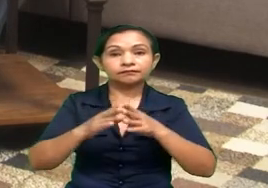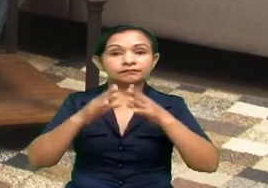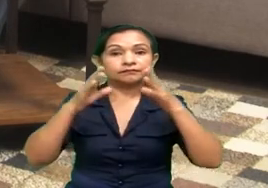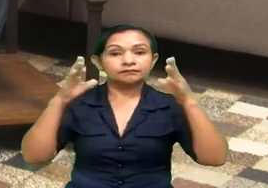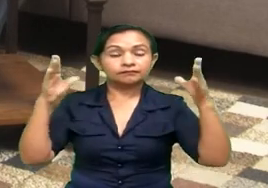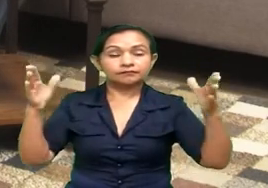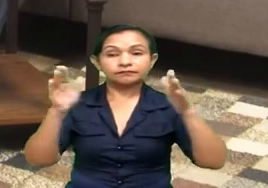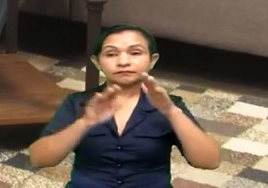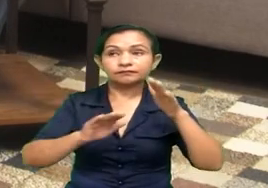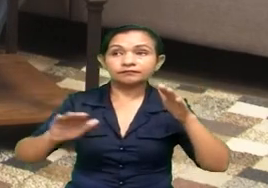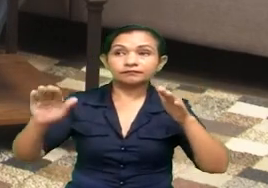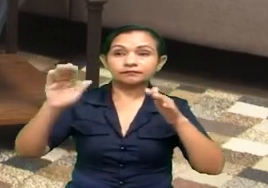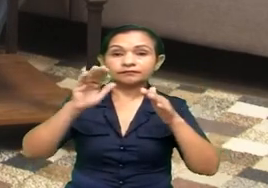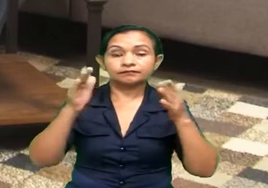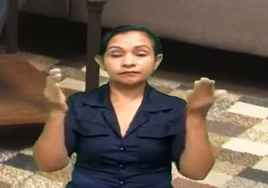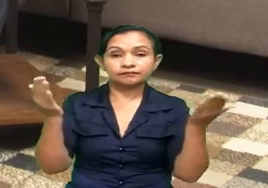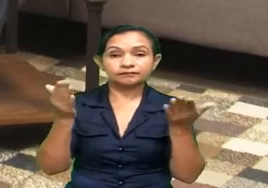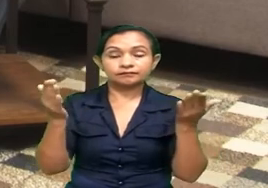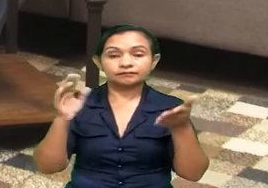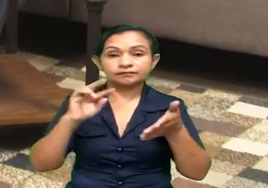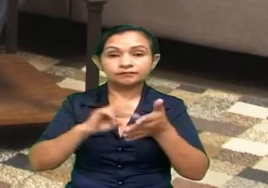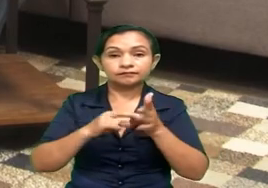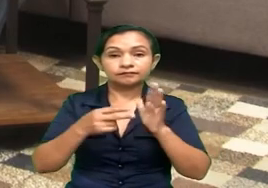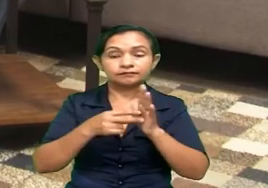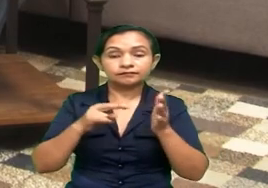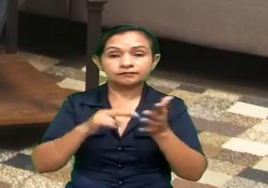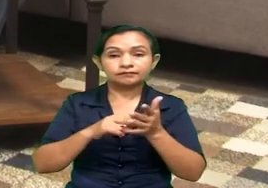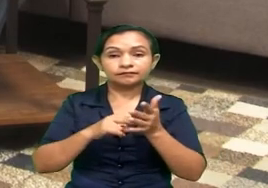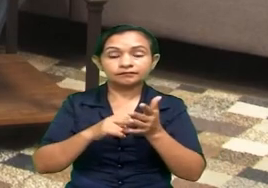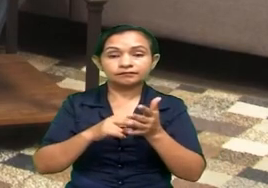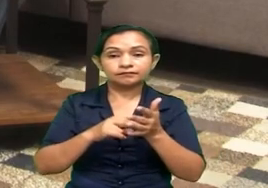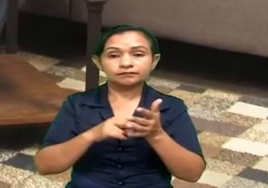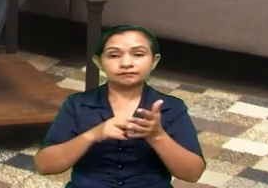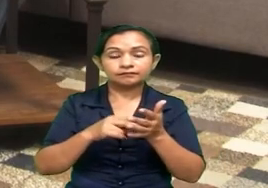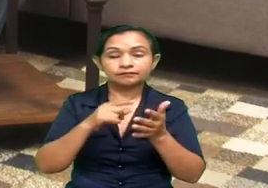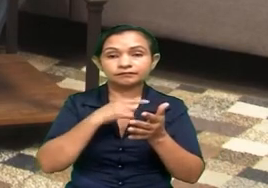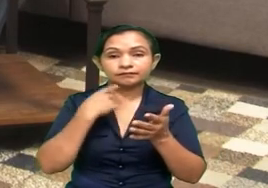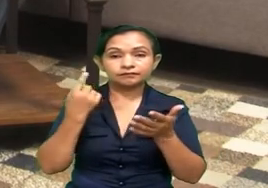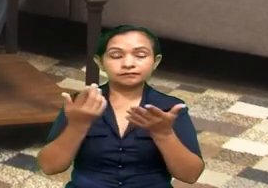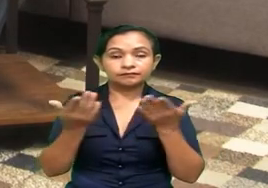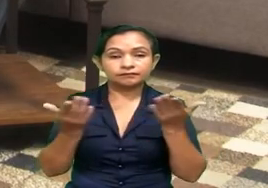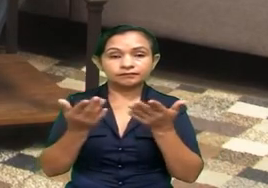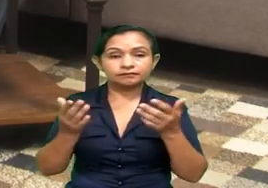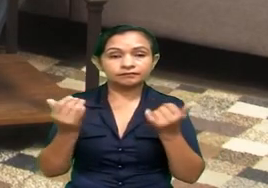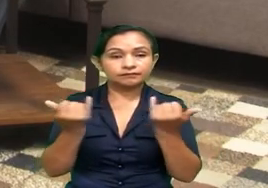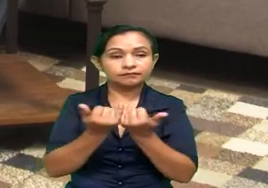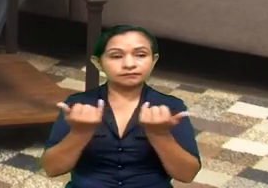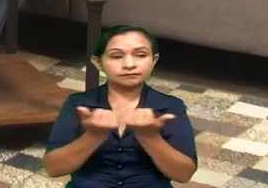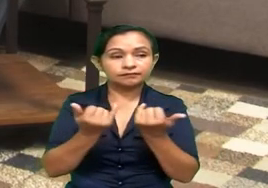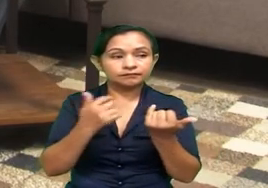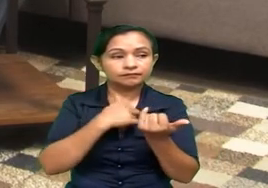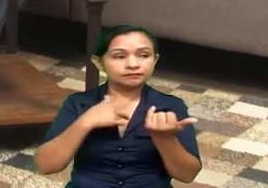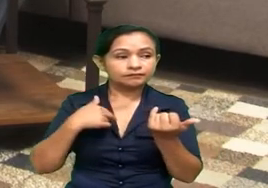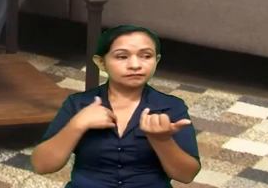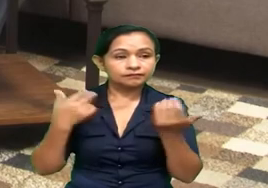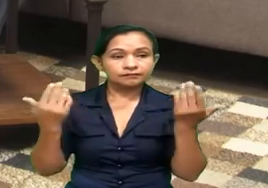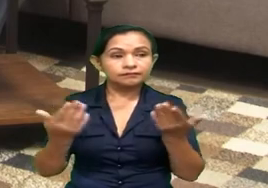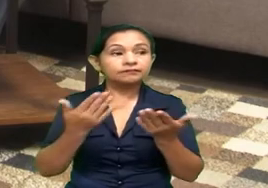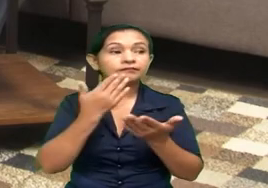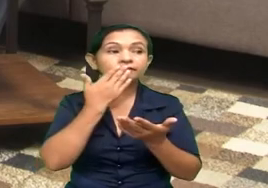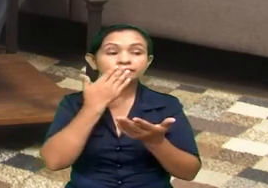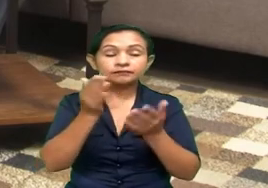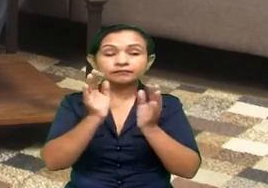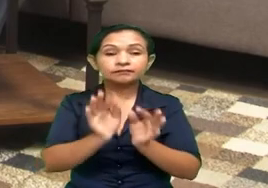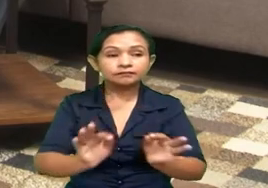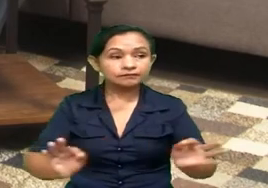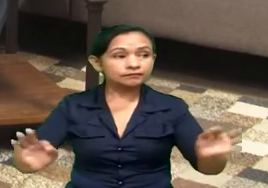Fueron más grandes, exacto, pero no tienen el significado de la batalla de San Jacinto. El impacto no es igual. Así es. Y que bueno, es